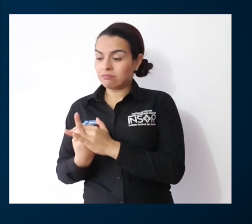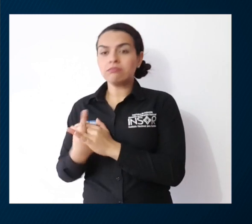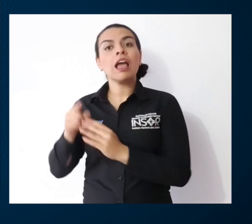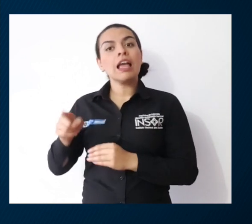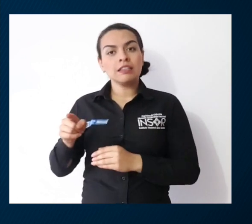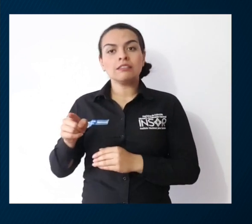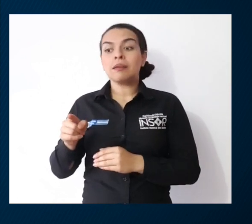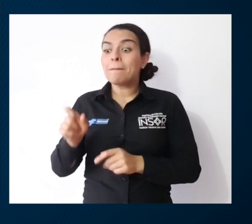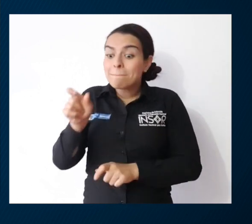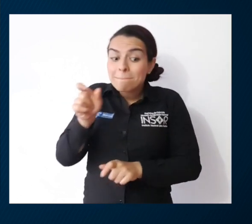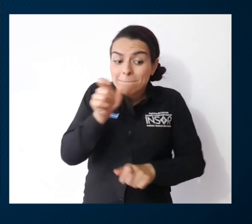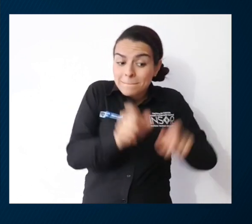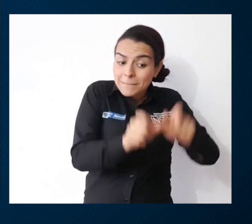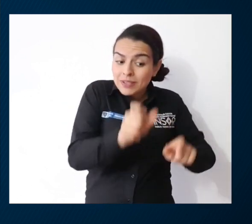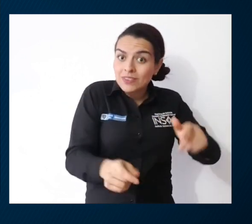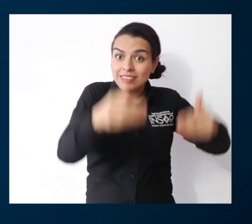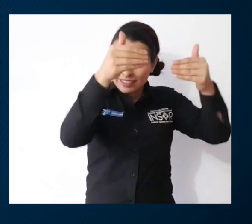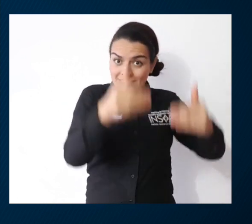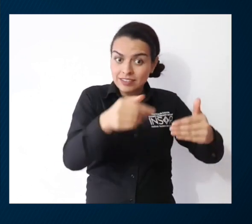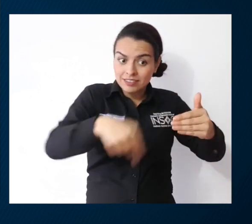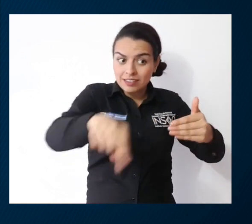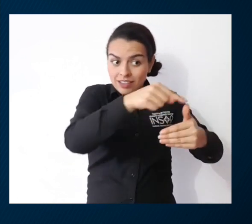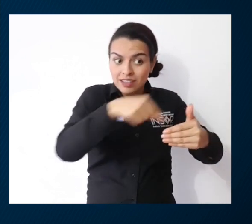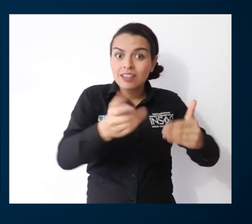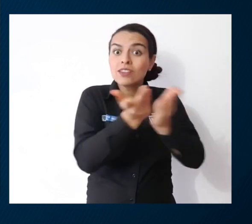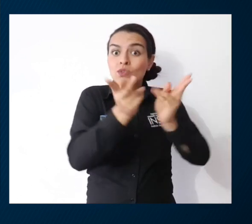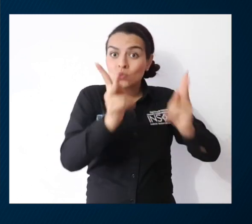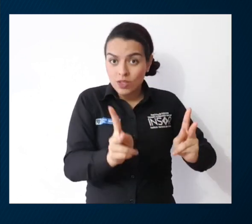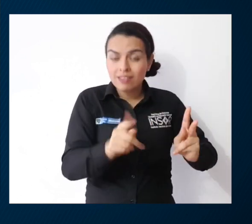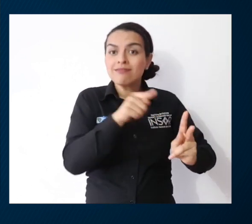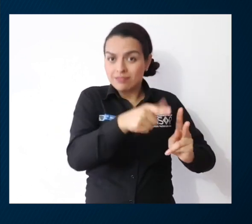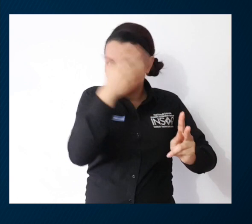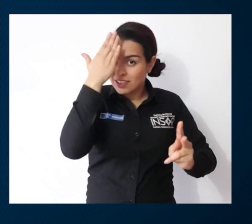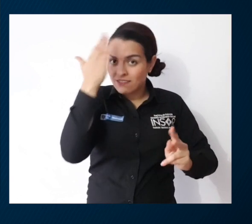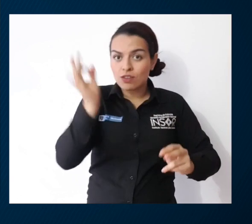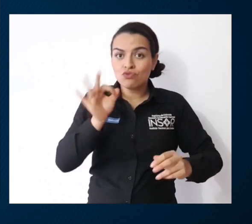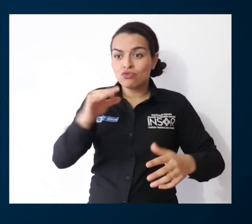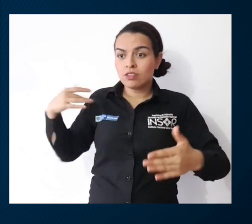familias de los estudiantes con discapacidad, que históricamente han demandado del sistema